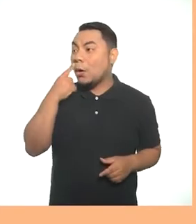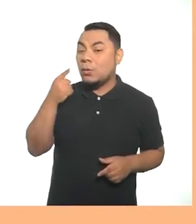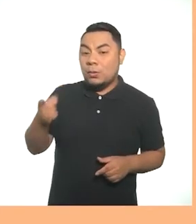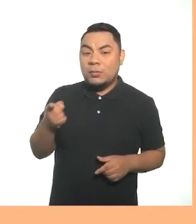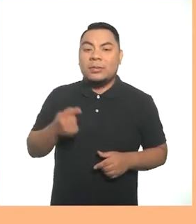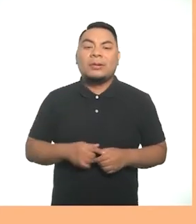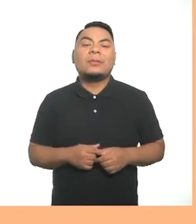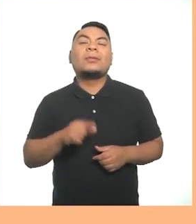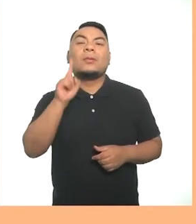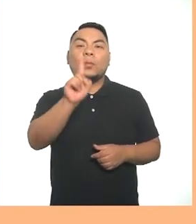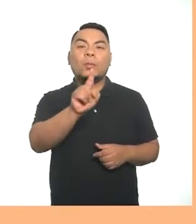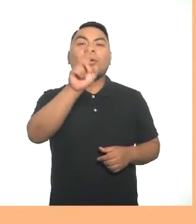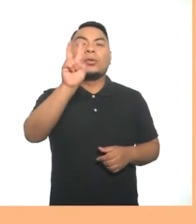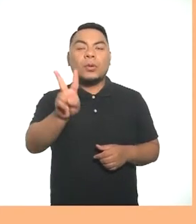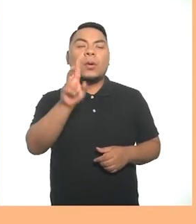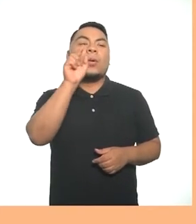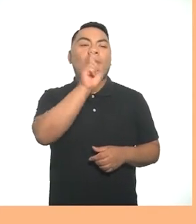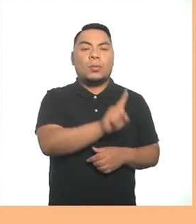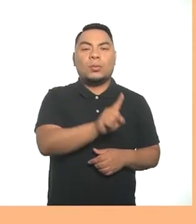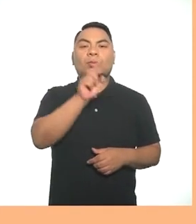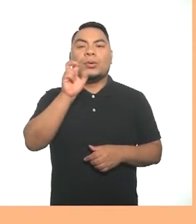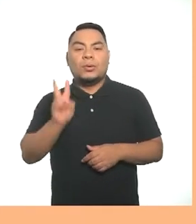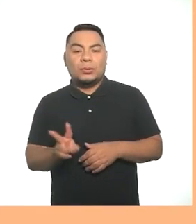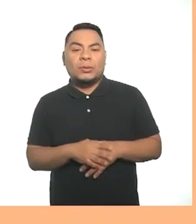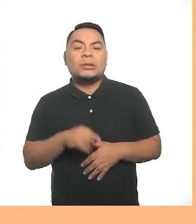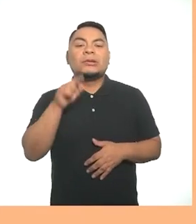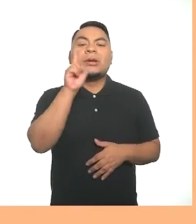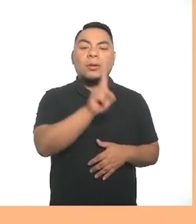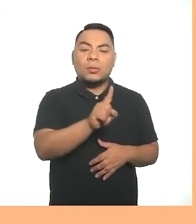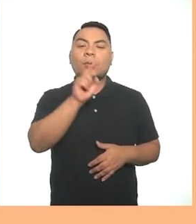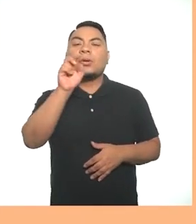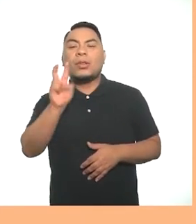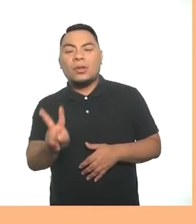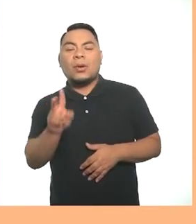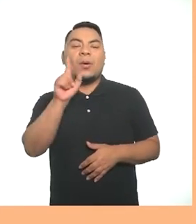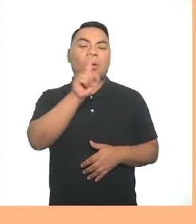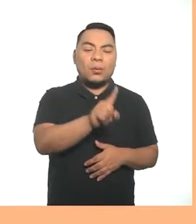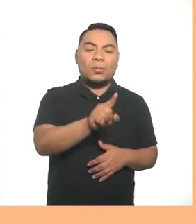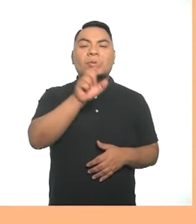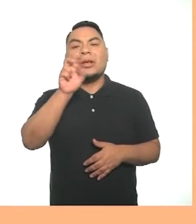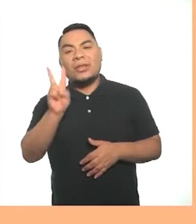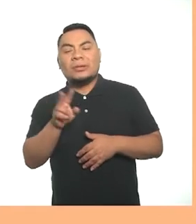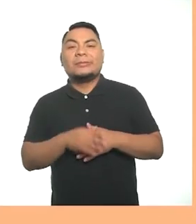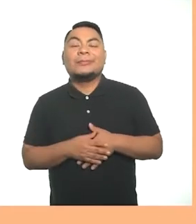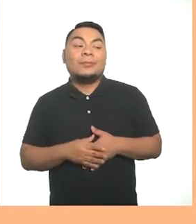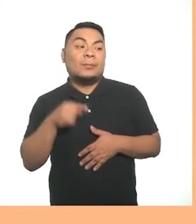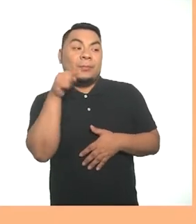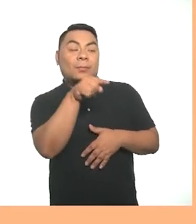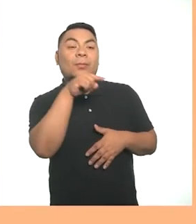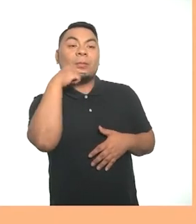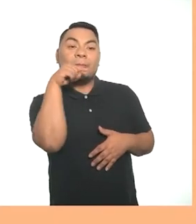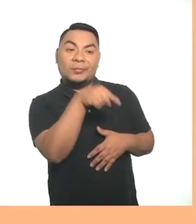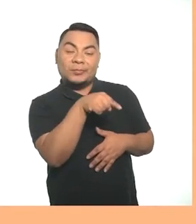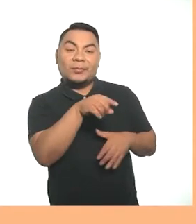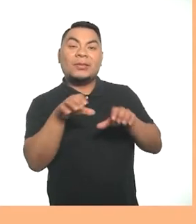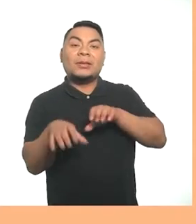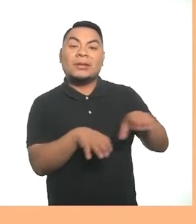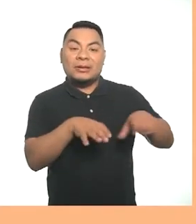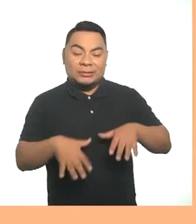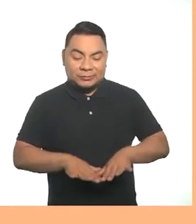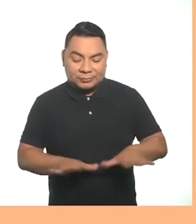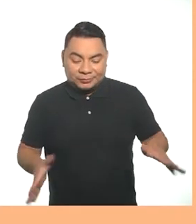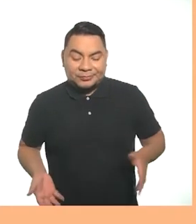trinche. Uno, dos, uno, dos. Uno, dos, uno, dos. Y las chicas lo